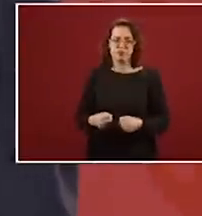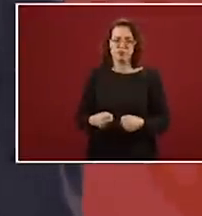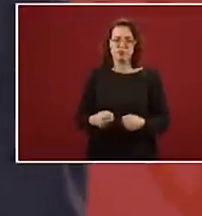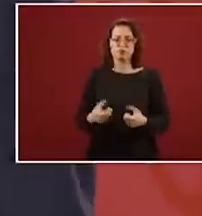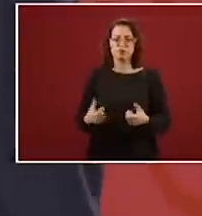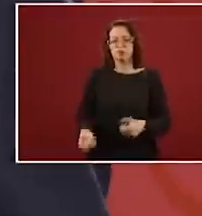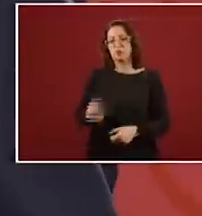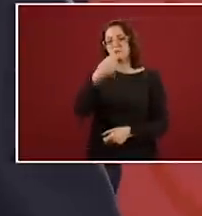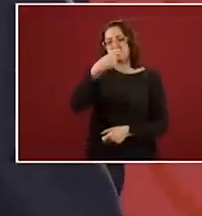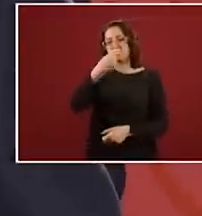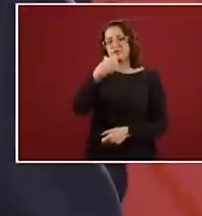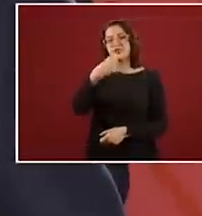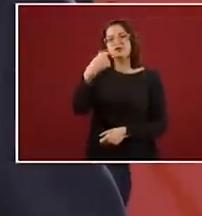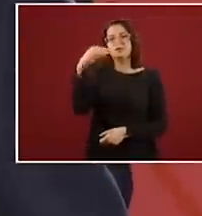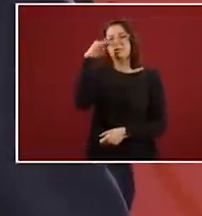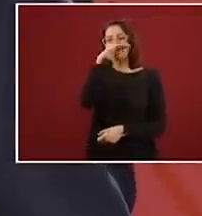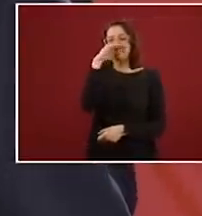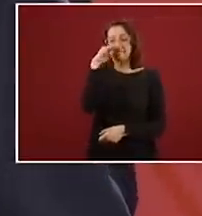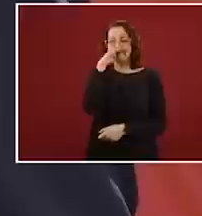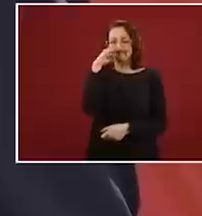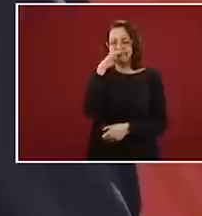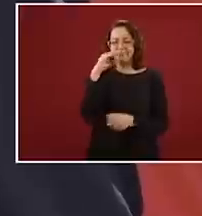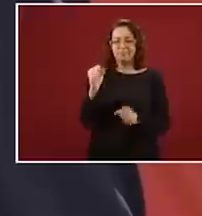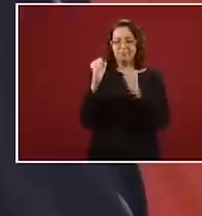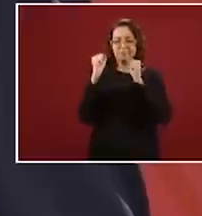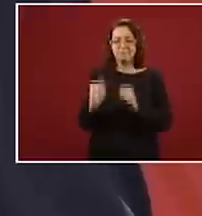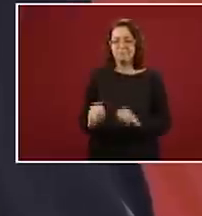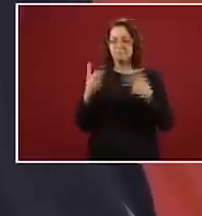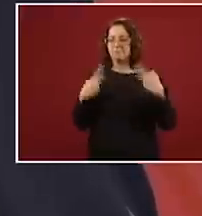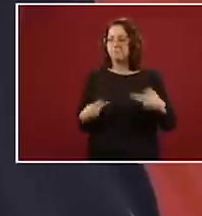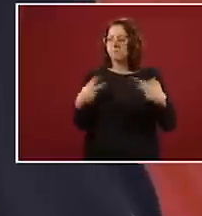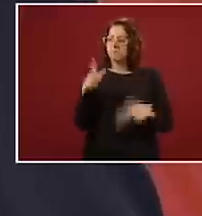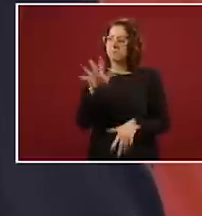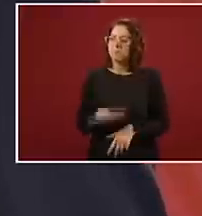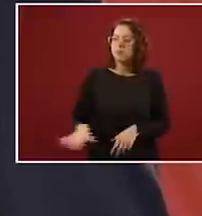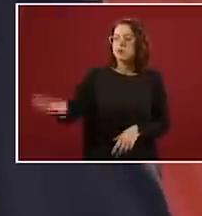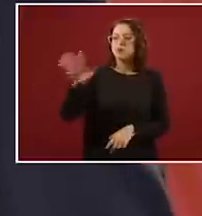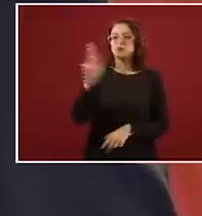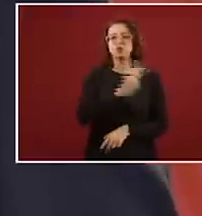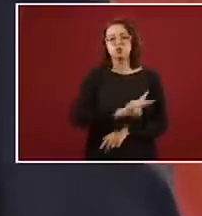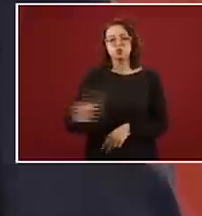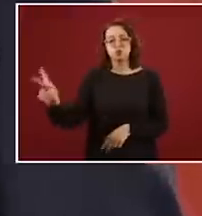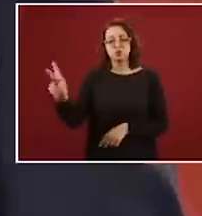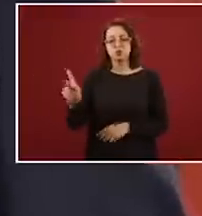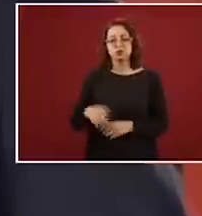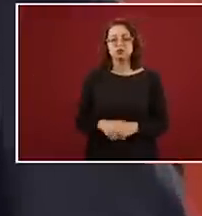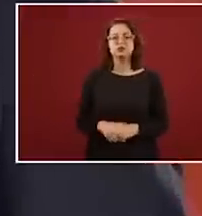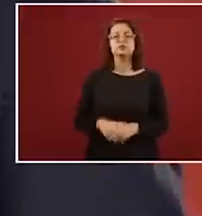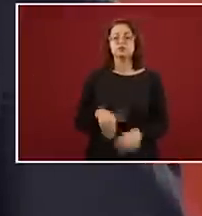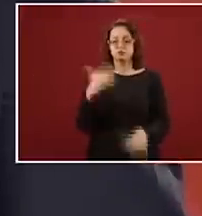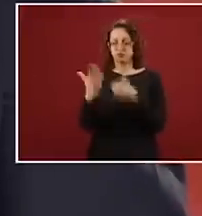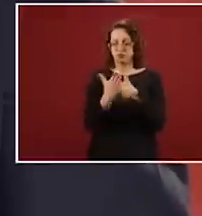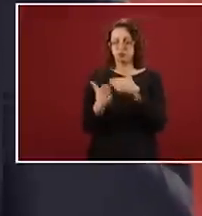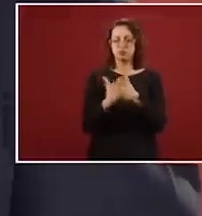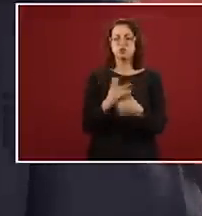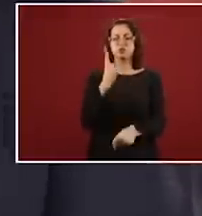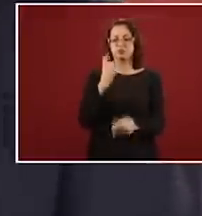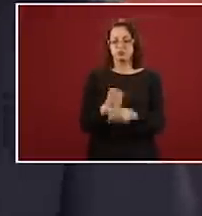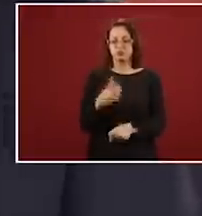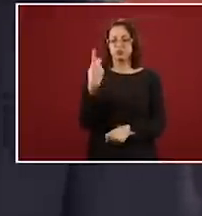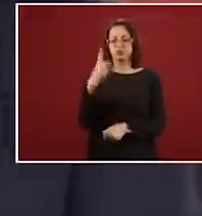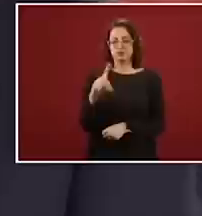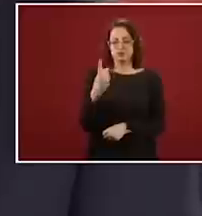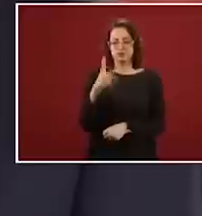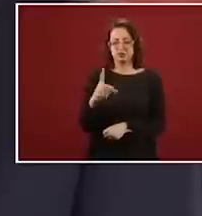y los medicamentos gratuitos a toda la población, también para el 1 de diciembre. Aquí